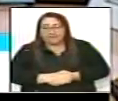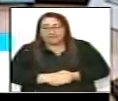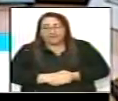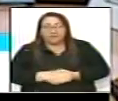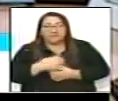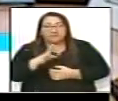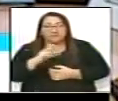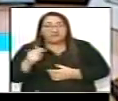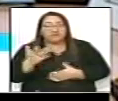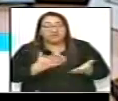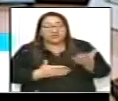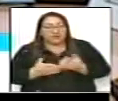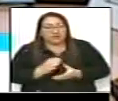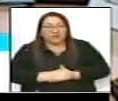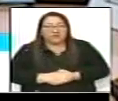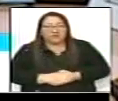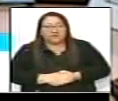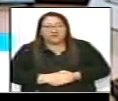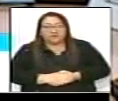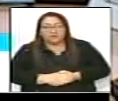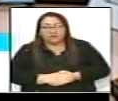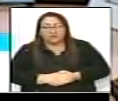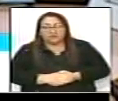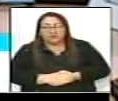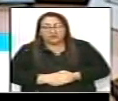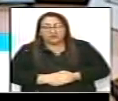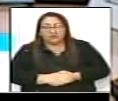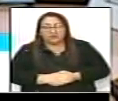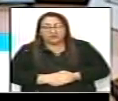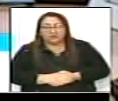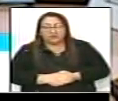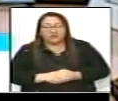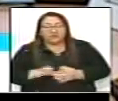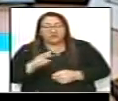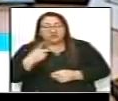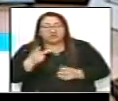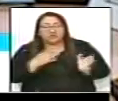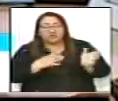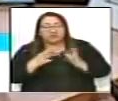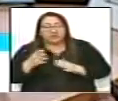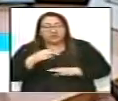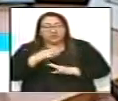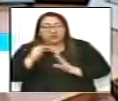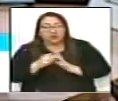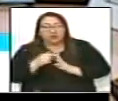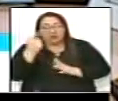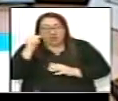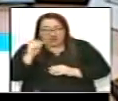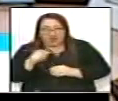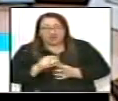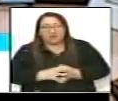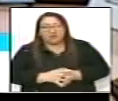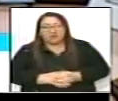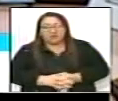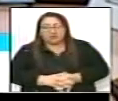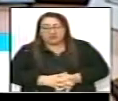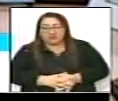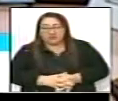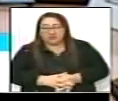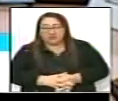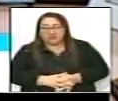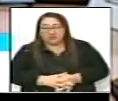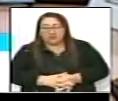bienes y servicios que ejecuta la segunda etapa del proyecto. Para eso se debe de que hay una